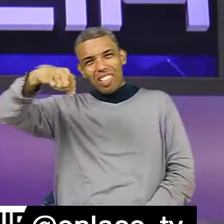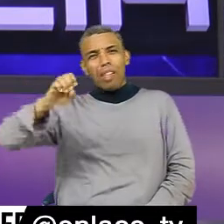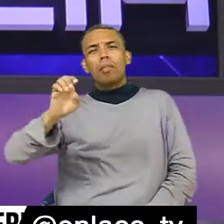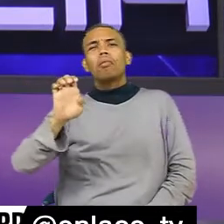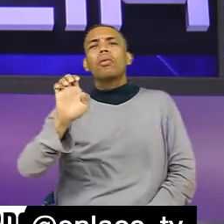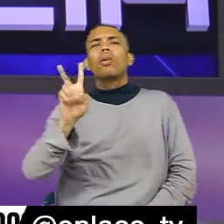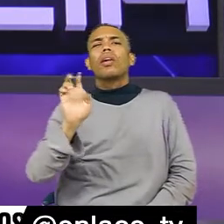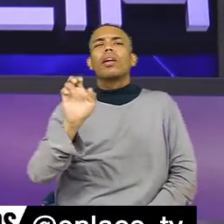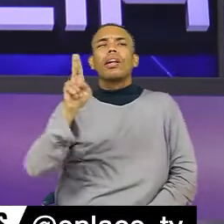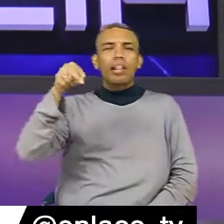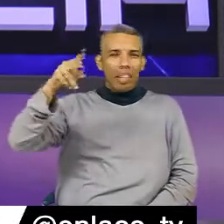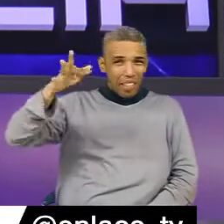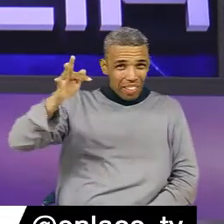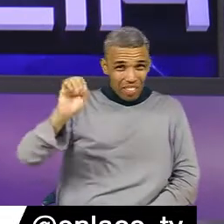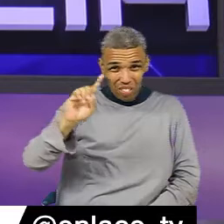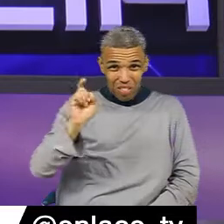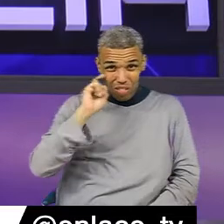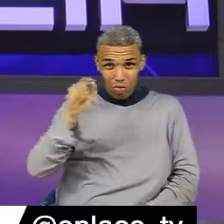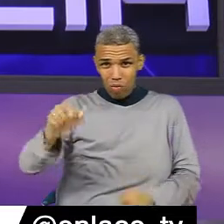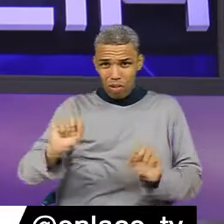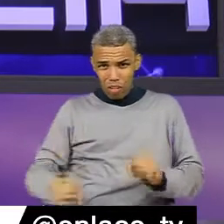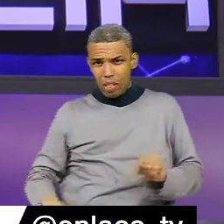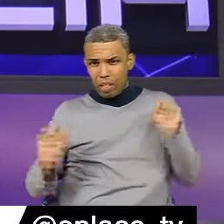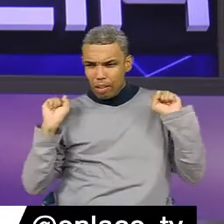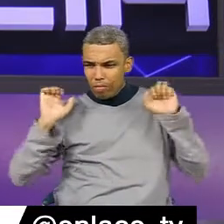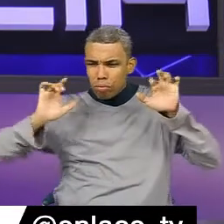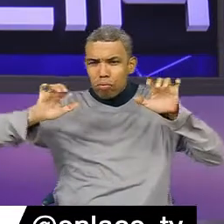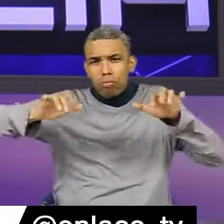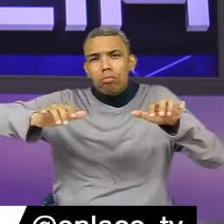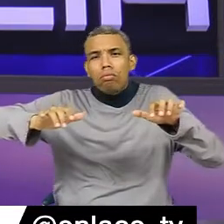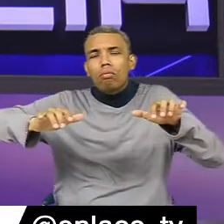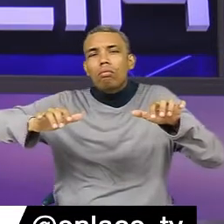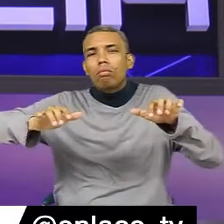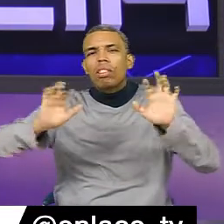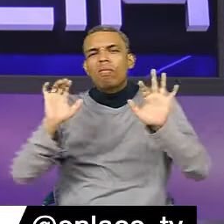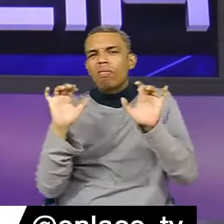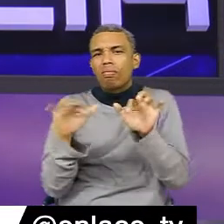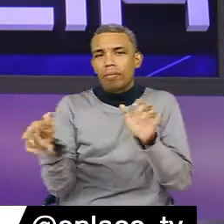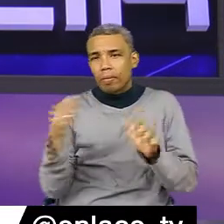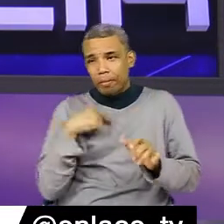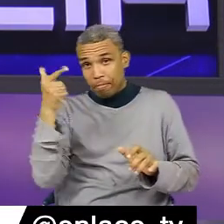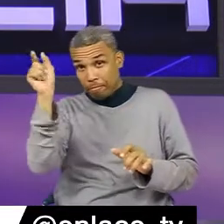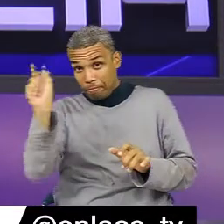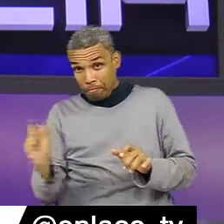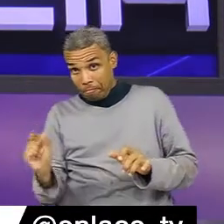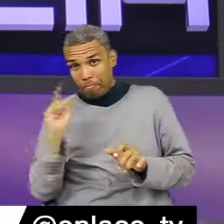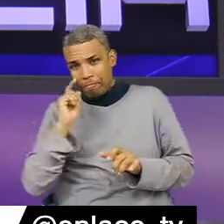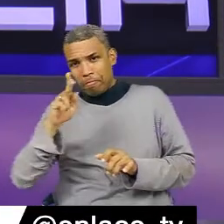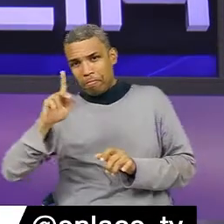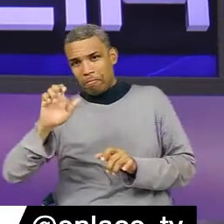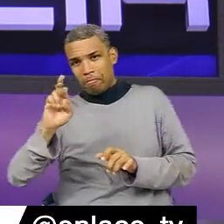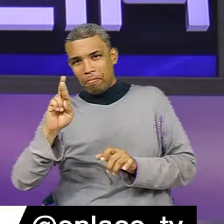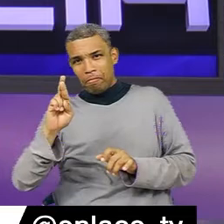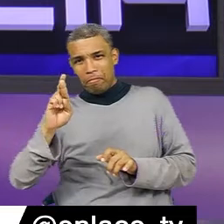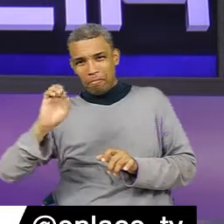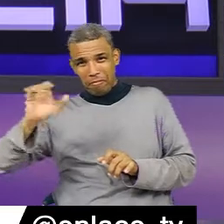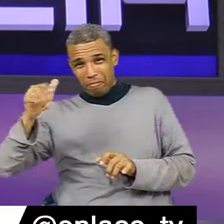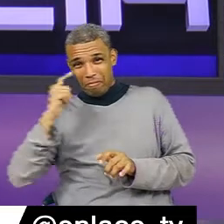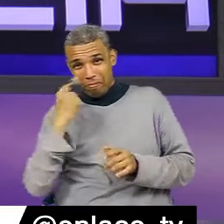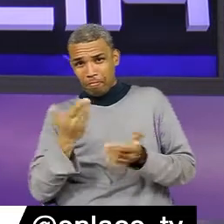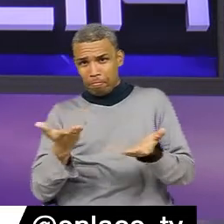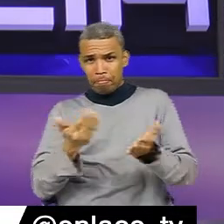actual contexto socioeconómico hacia un nuevo concepto de región. La periodista Carol Sarmiento nos amplía todos los detalles. Carol, buenas tardes y